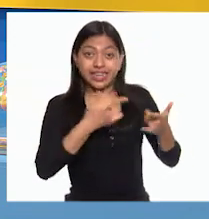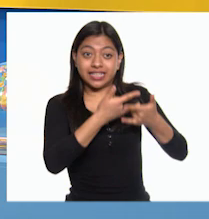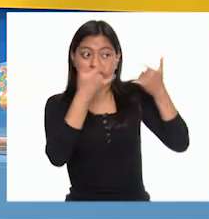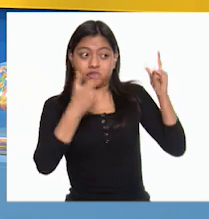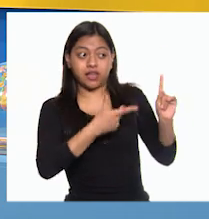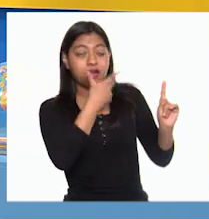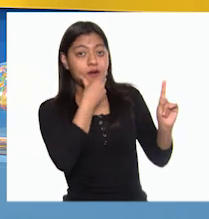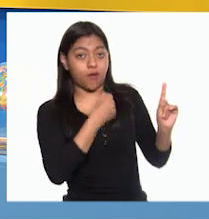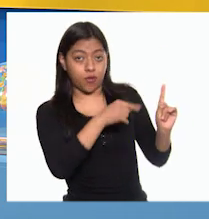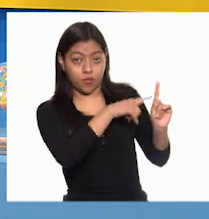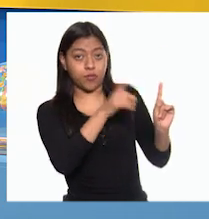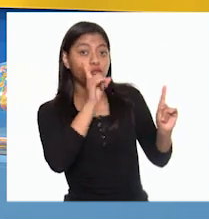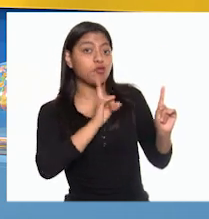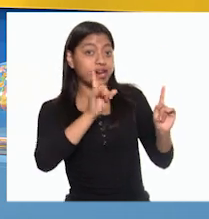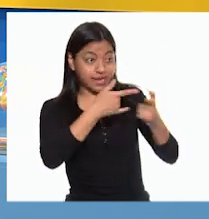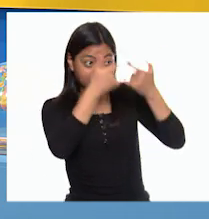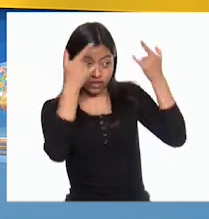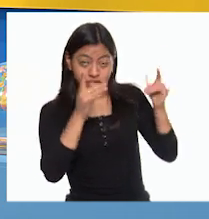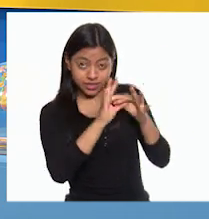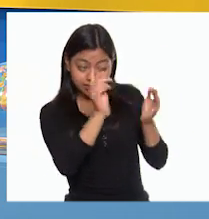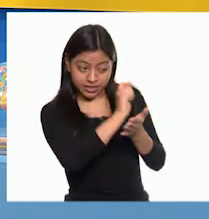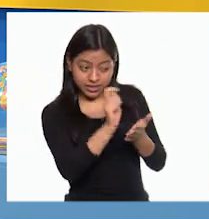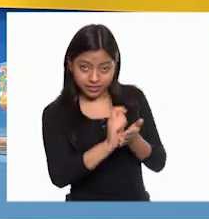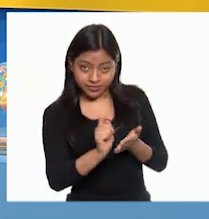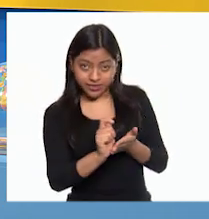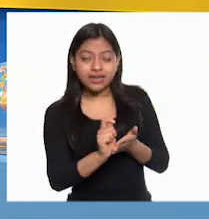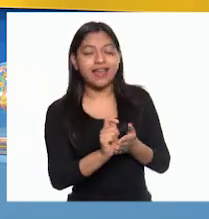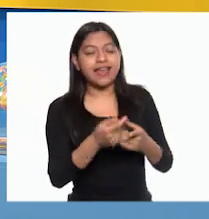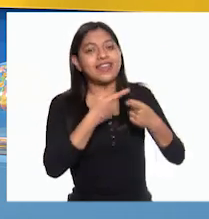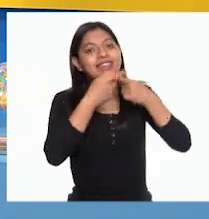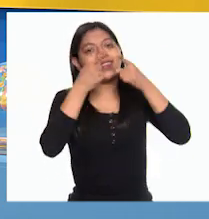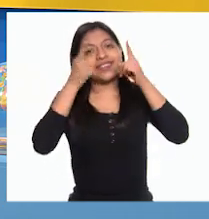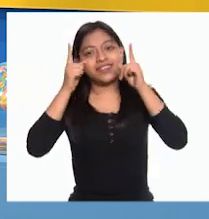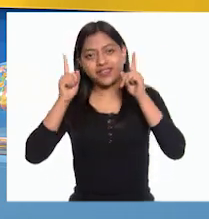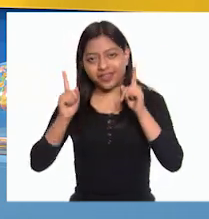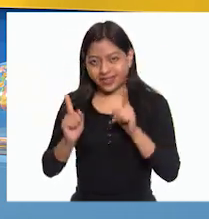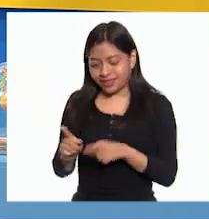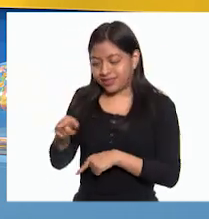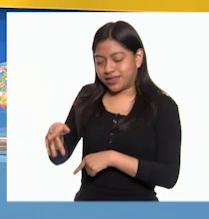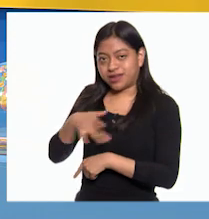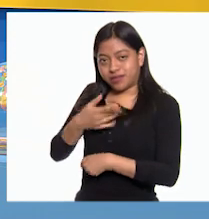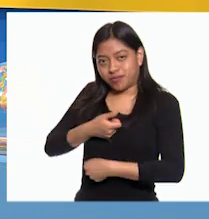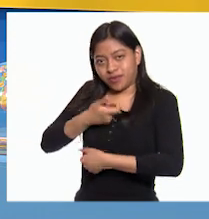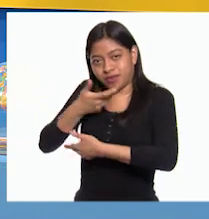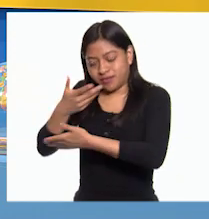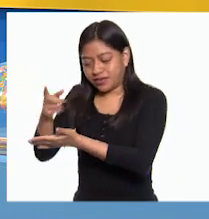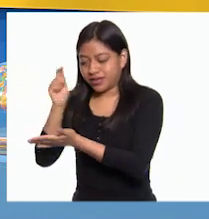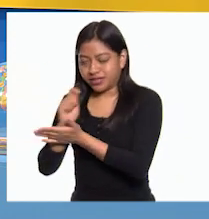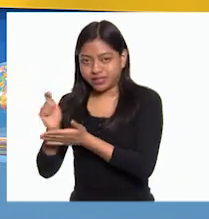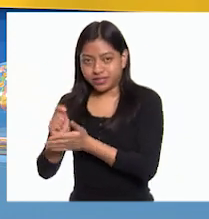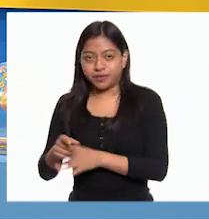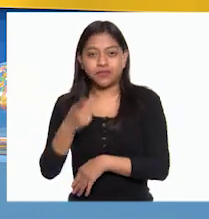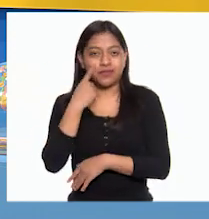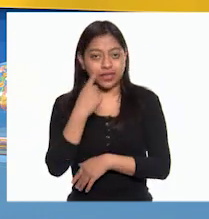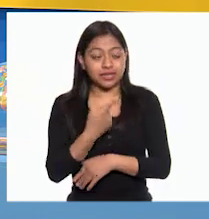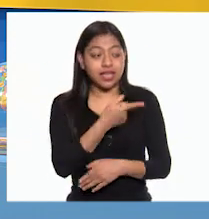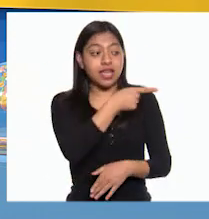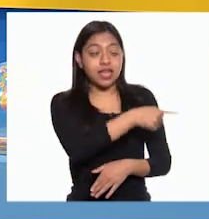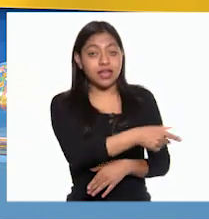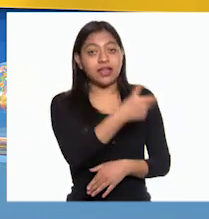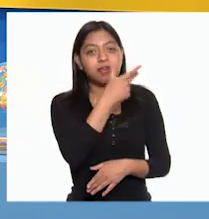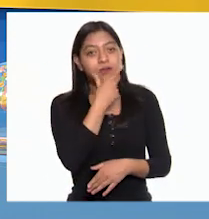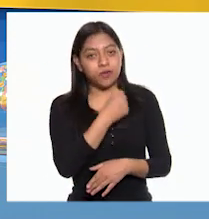narración. Por ello es relevante distinguir siempre al escritor del narrador, y en este caso al escritor del